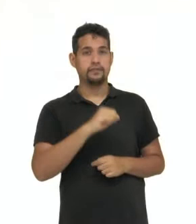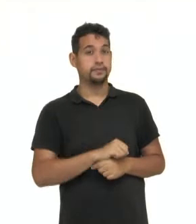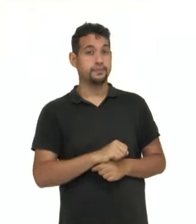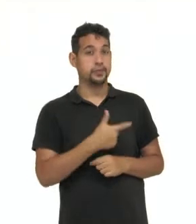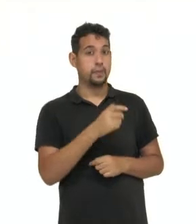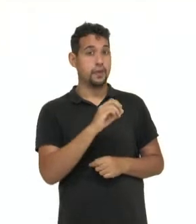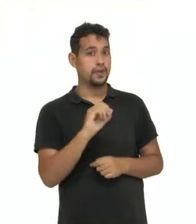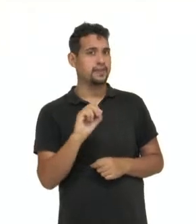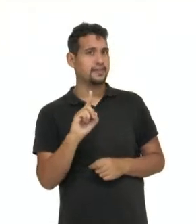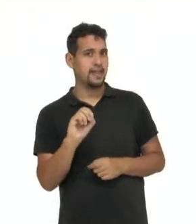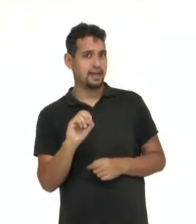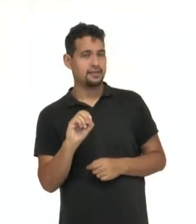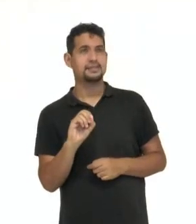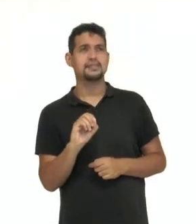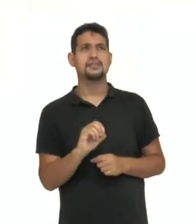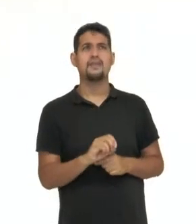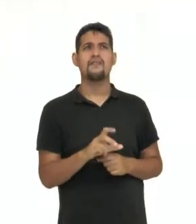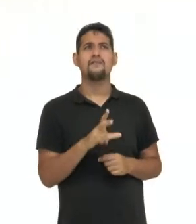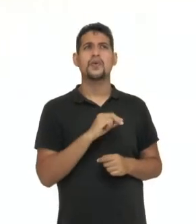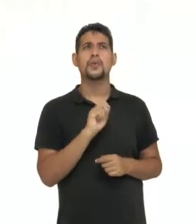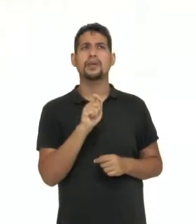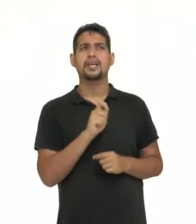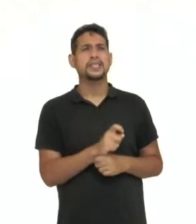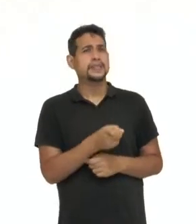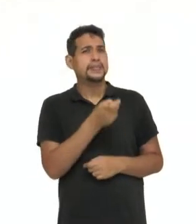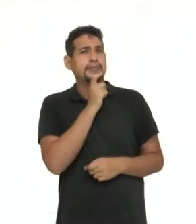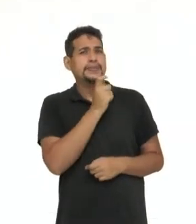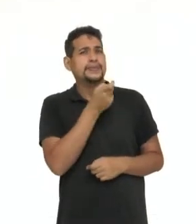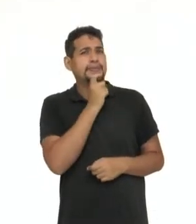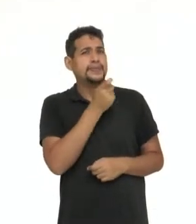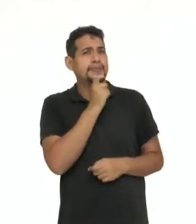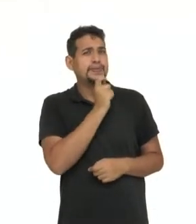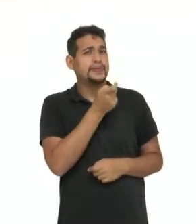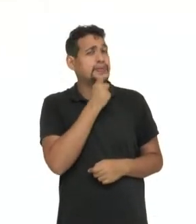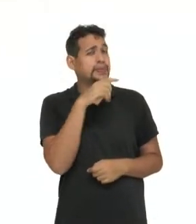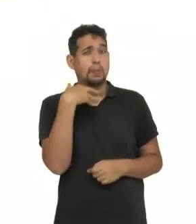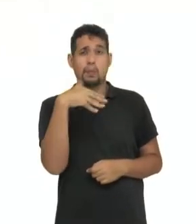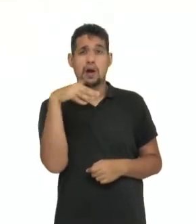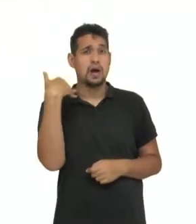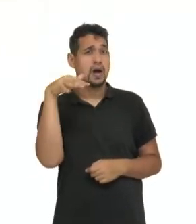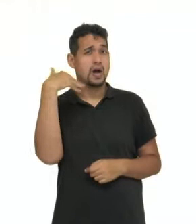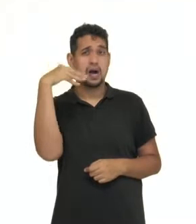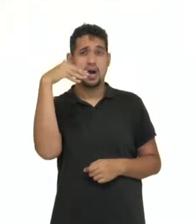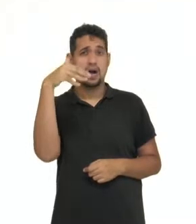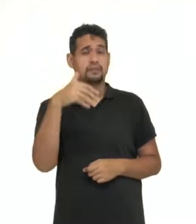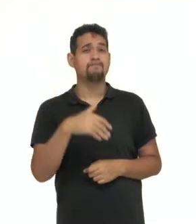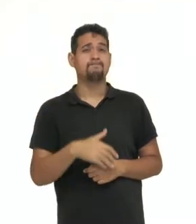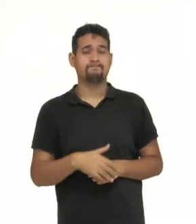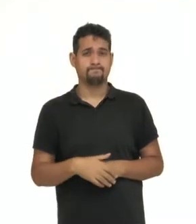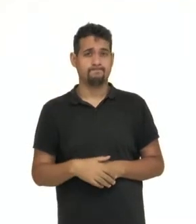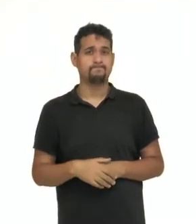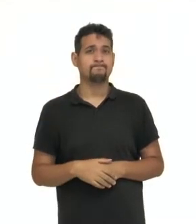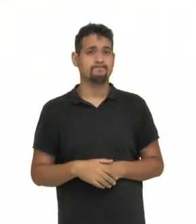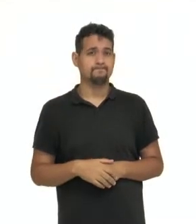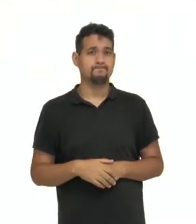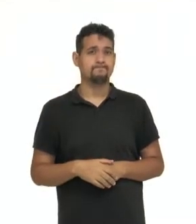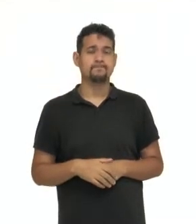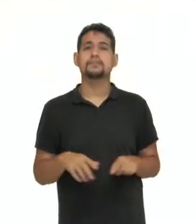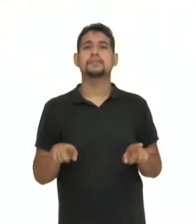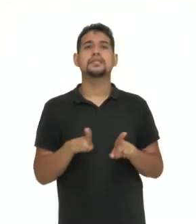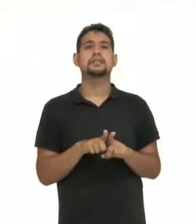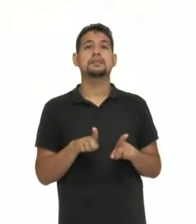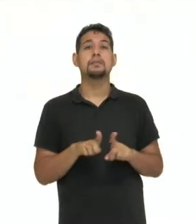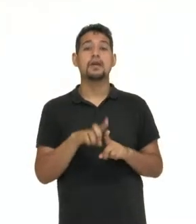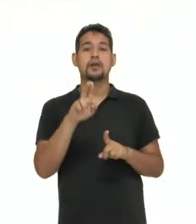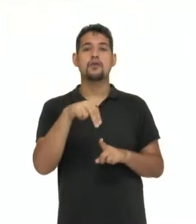2009-2010 fue inusualmente frío. De hecho, la mitad norte de Europa